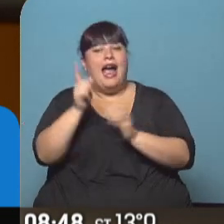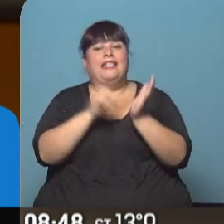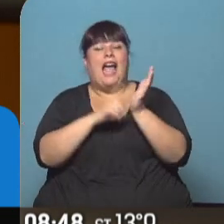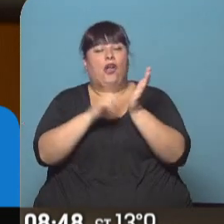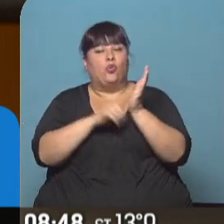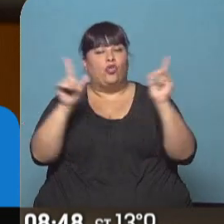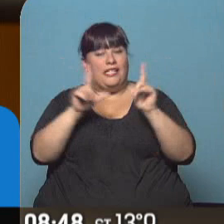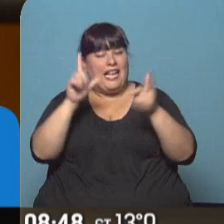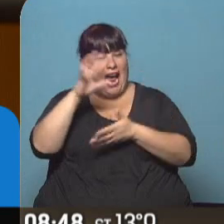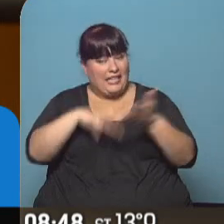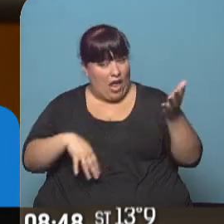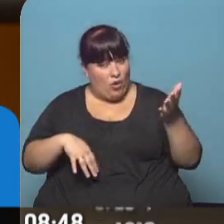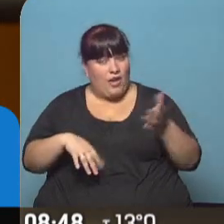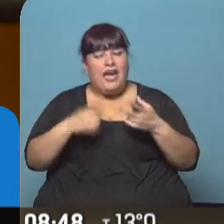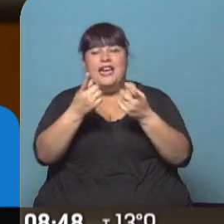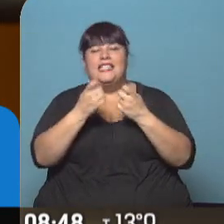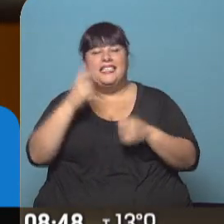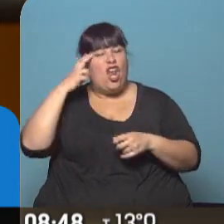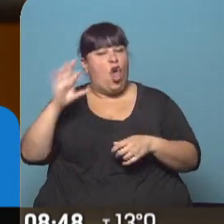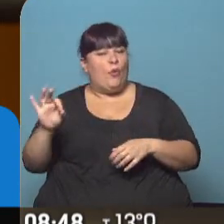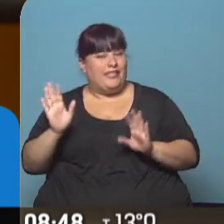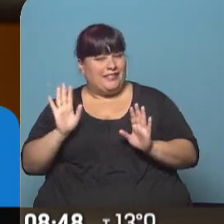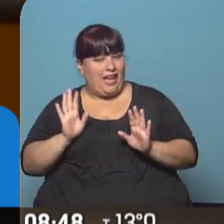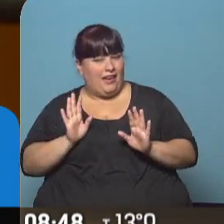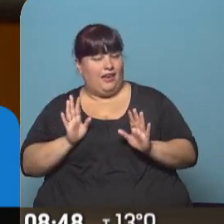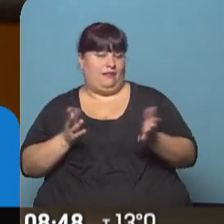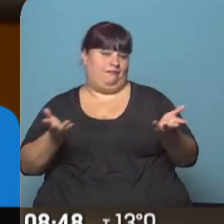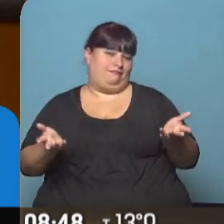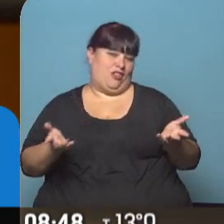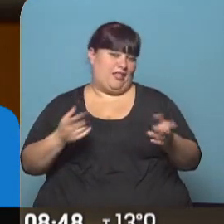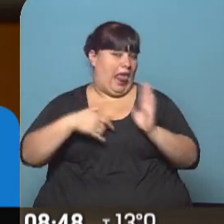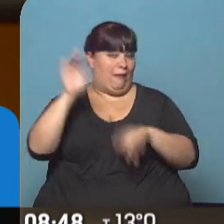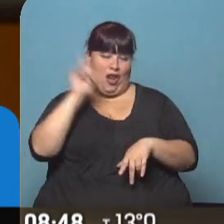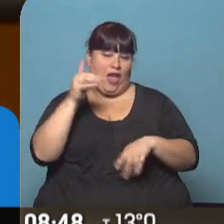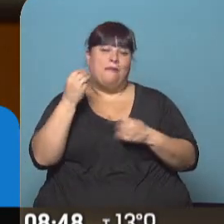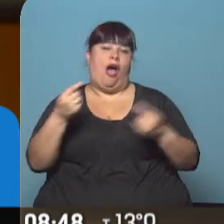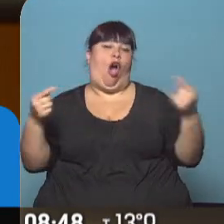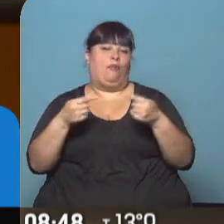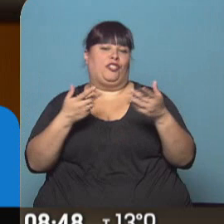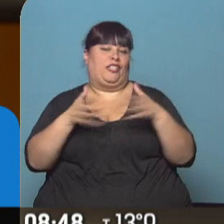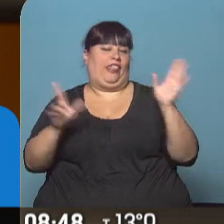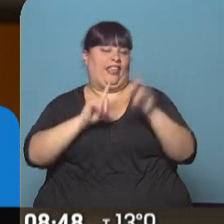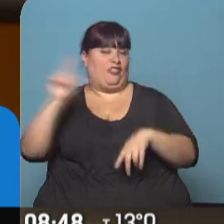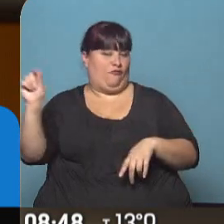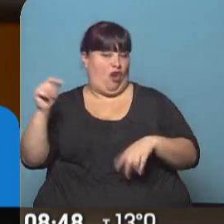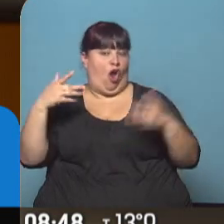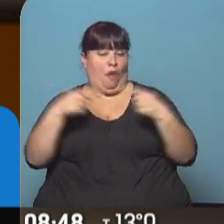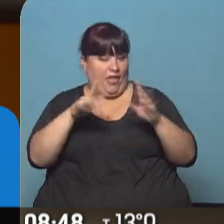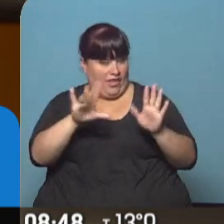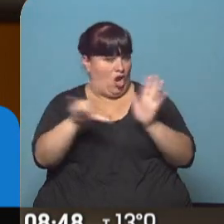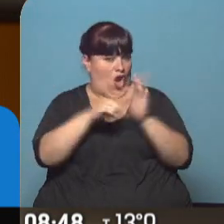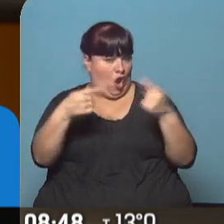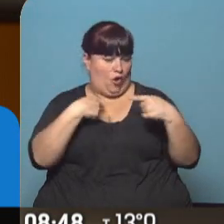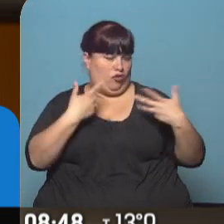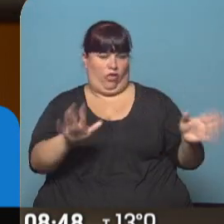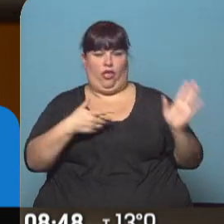de la televisión catalana, se necesitan 90. Entonces no fue mayoría, lo que pasa es que la oposición se marchó. La oposición dijo, esto es ilegal, yo